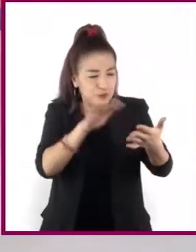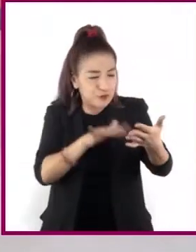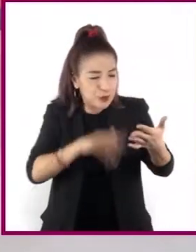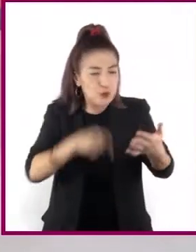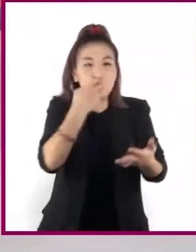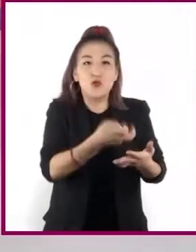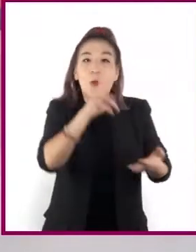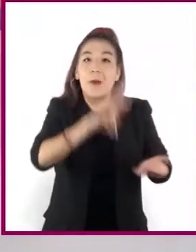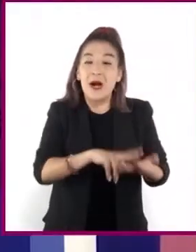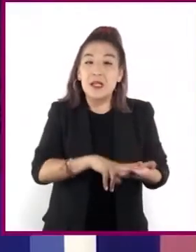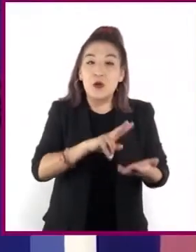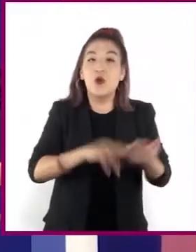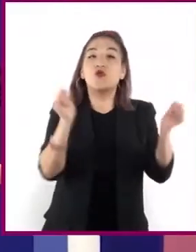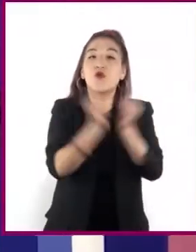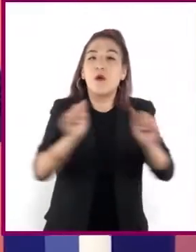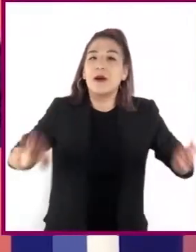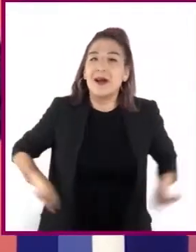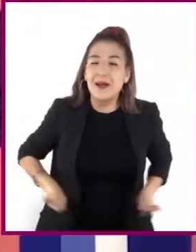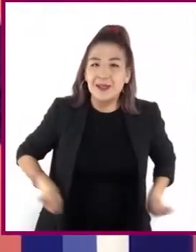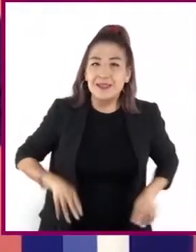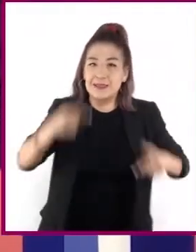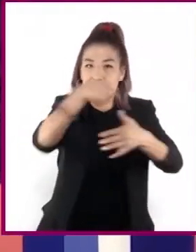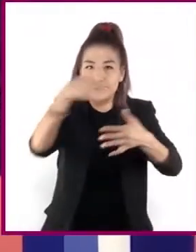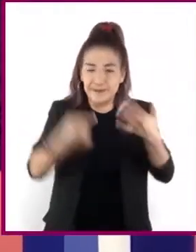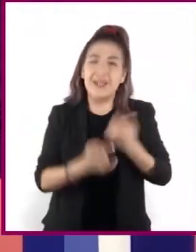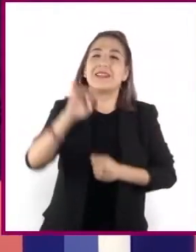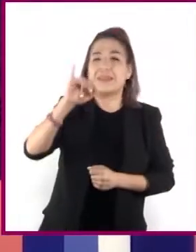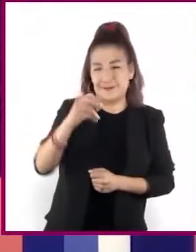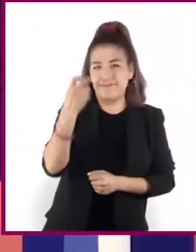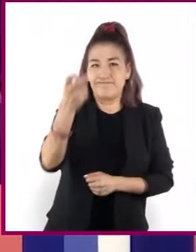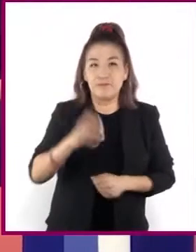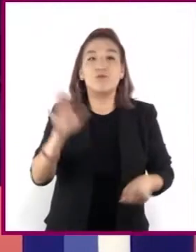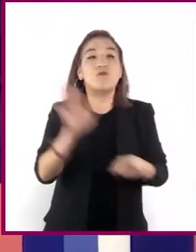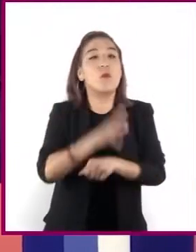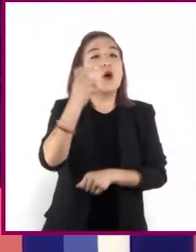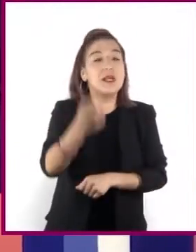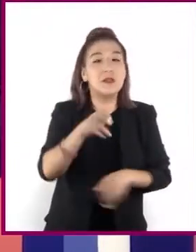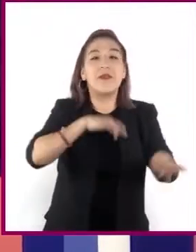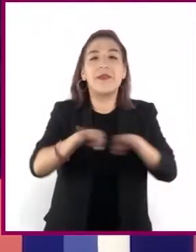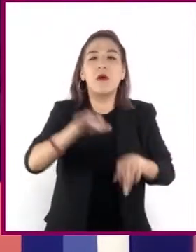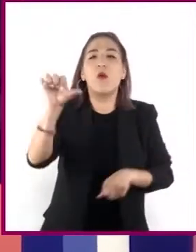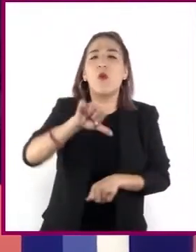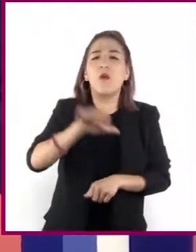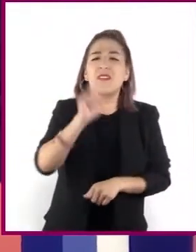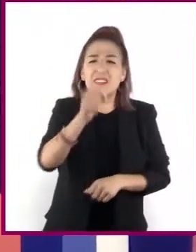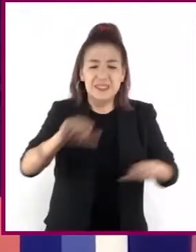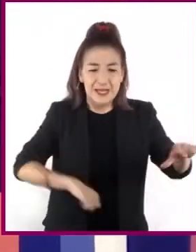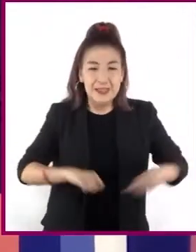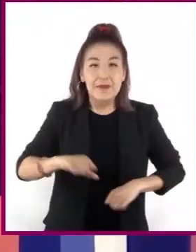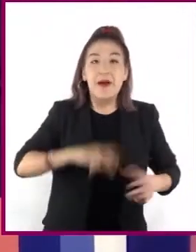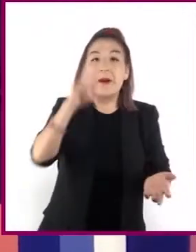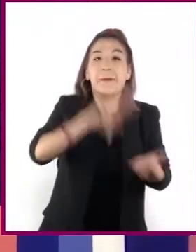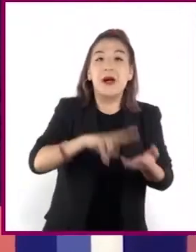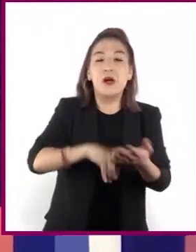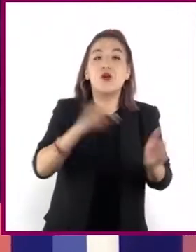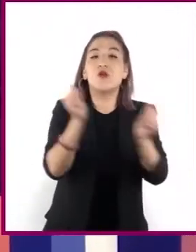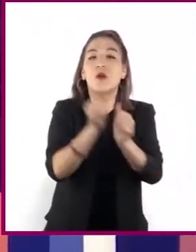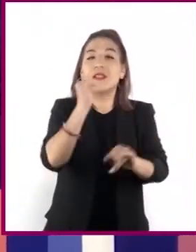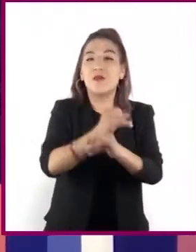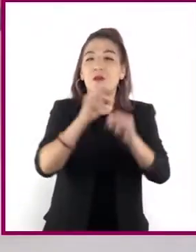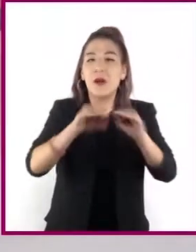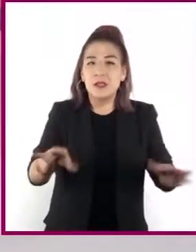ciertas características. Así es, por eso trabajaremos con una particularidad de las valoraciones en los textos